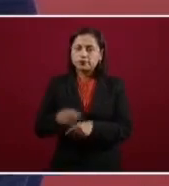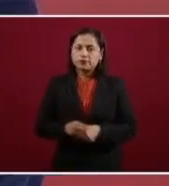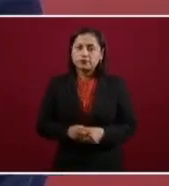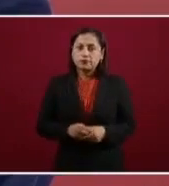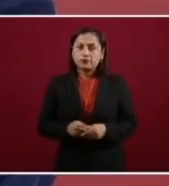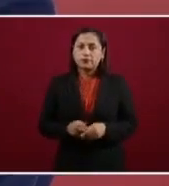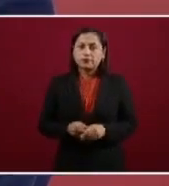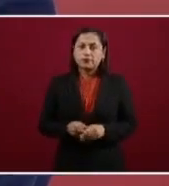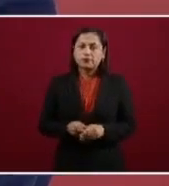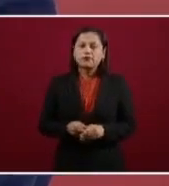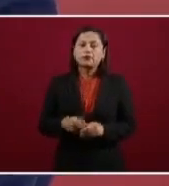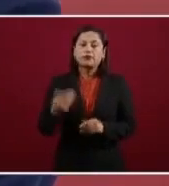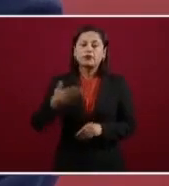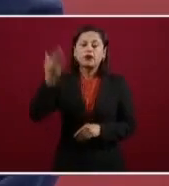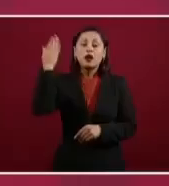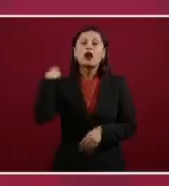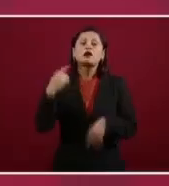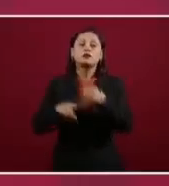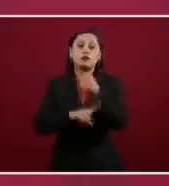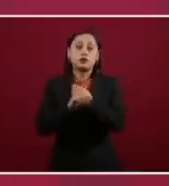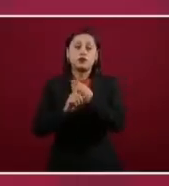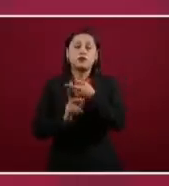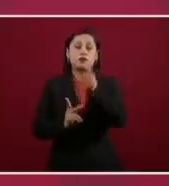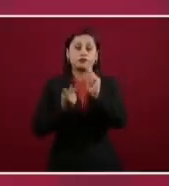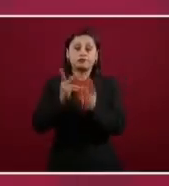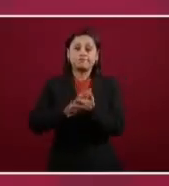el problema y había un ambiente